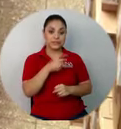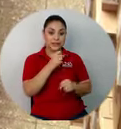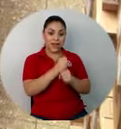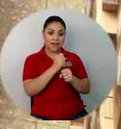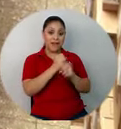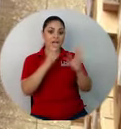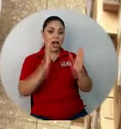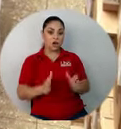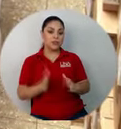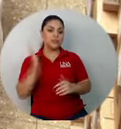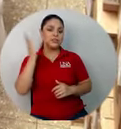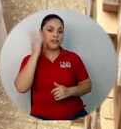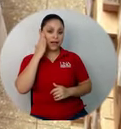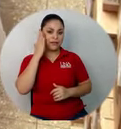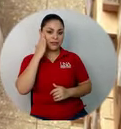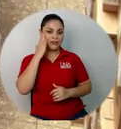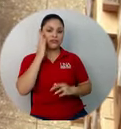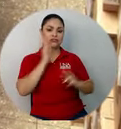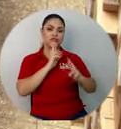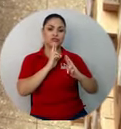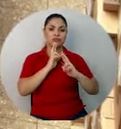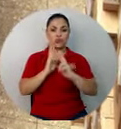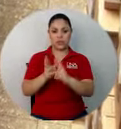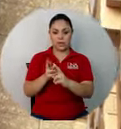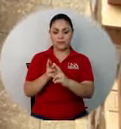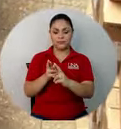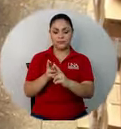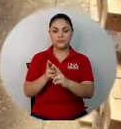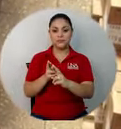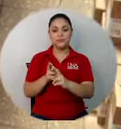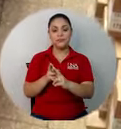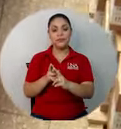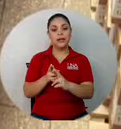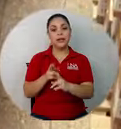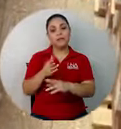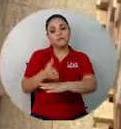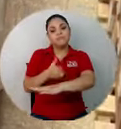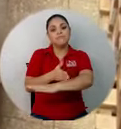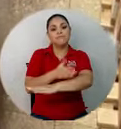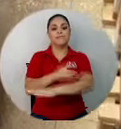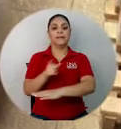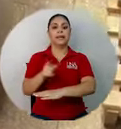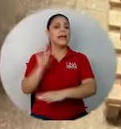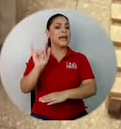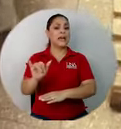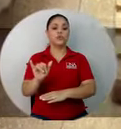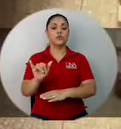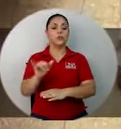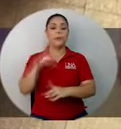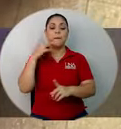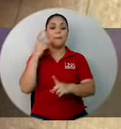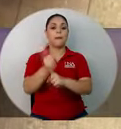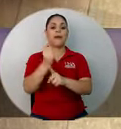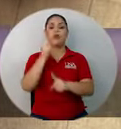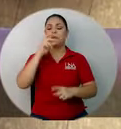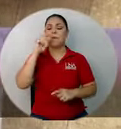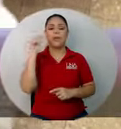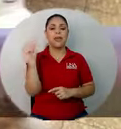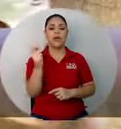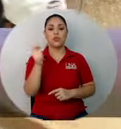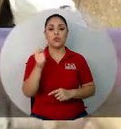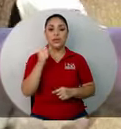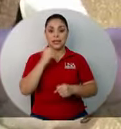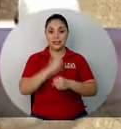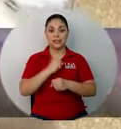contribuyen a los objetivos de la organización, esto sin lugar a duda tiene un impacto inmediato en el desempeño, ¿verdad?